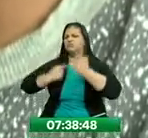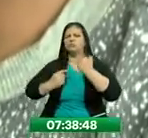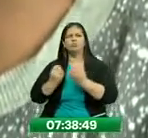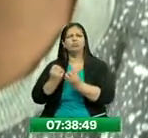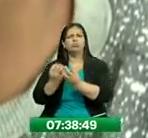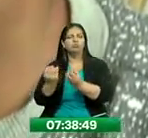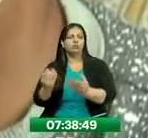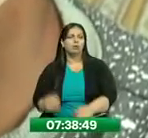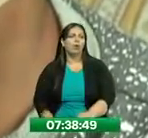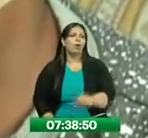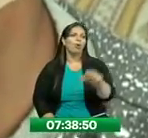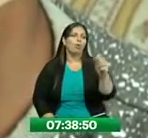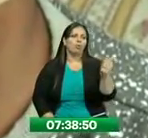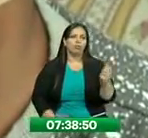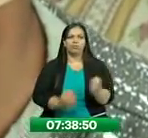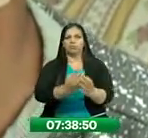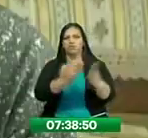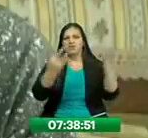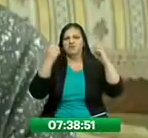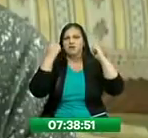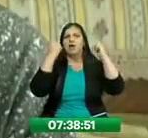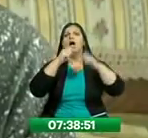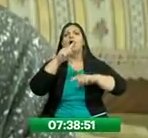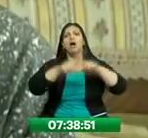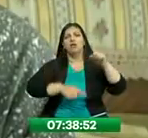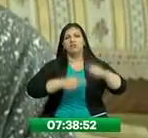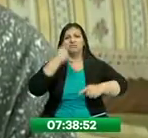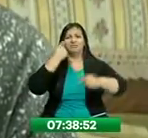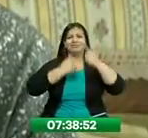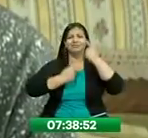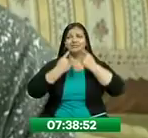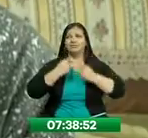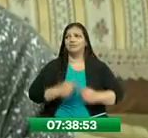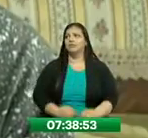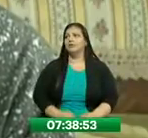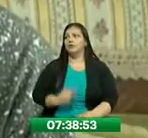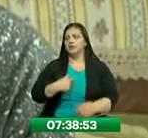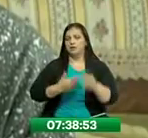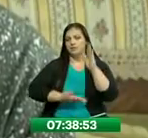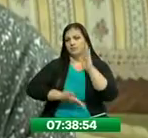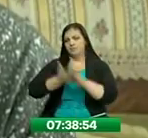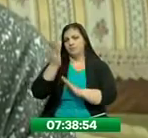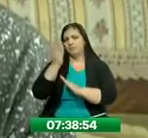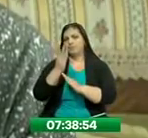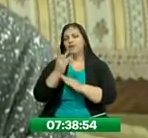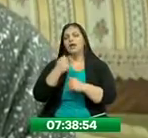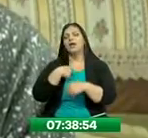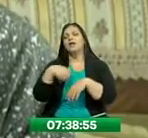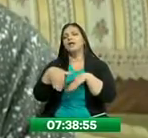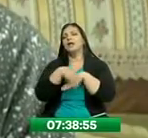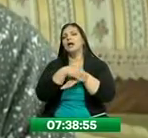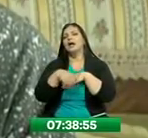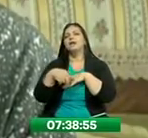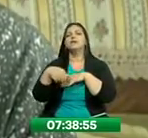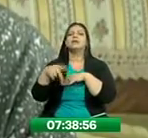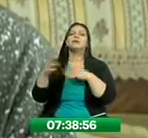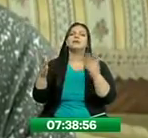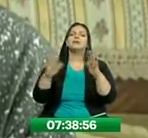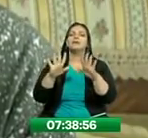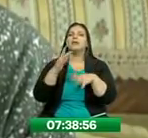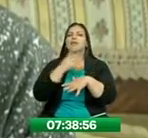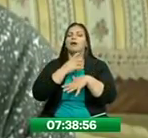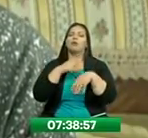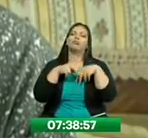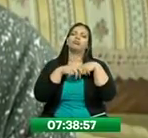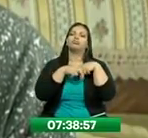también sufrieron graves afectaciones. Nos dirigimos por la avenida 10 de agosto. Y en ese momento los policías